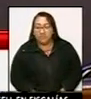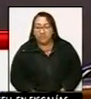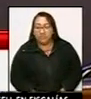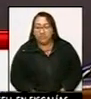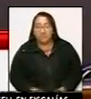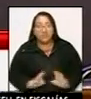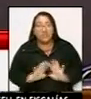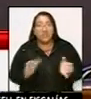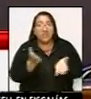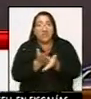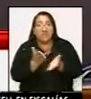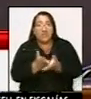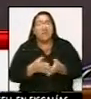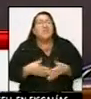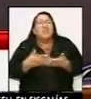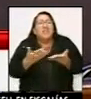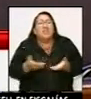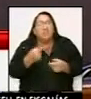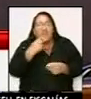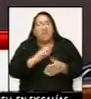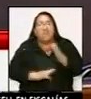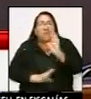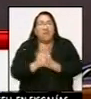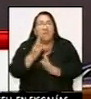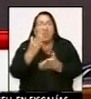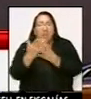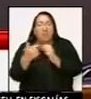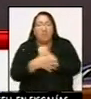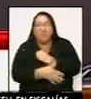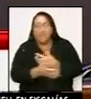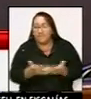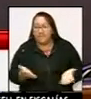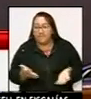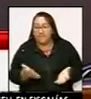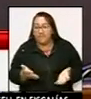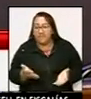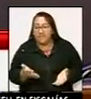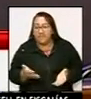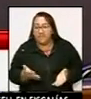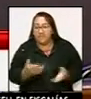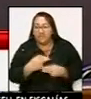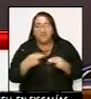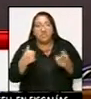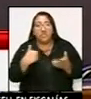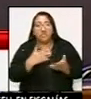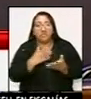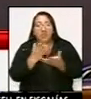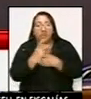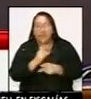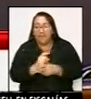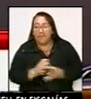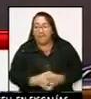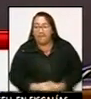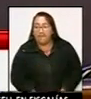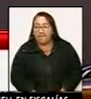Sin educación, ¿qué chances tiene una niña para salir de la pobreza? ¿En qué nivel estamos con educación?